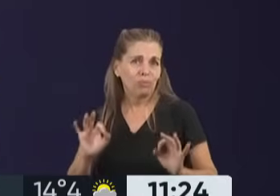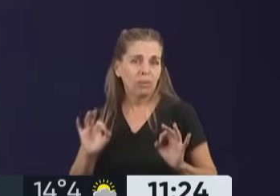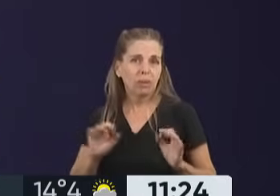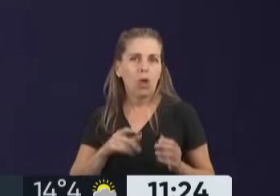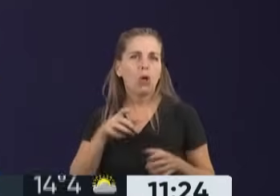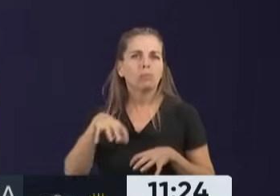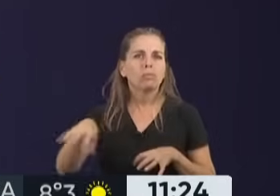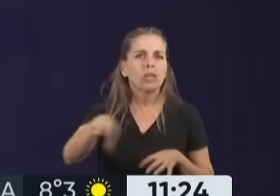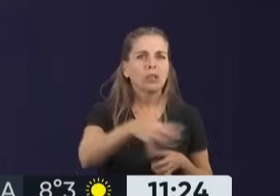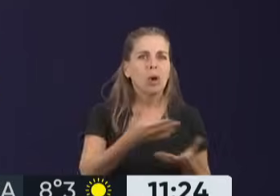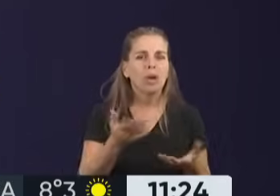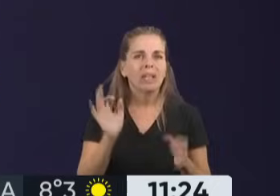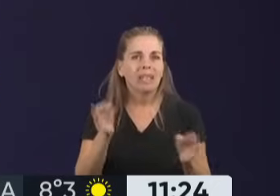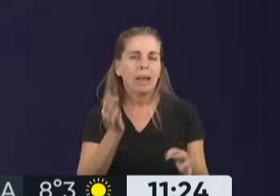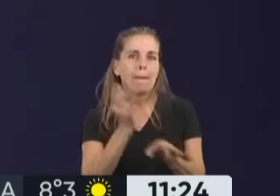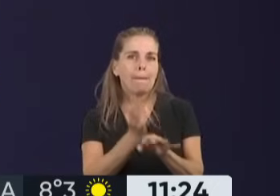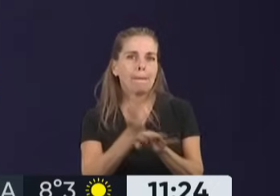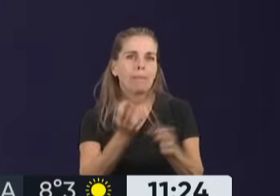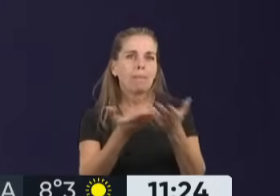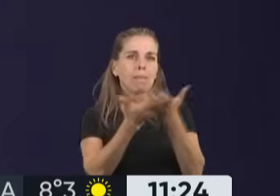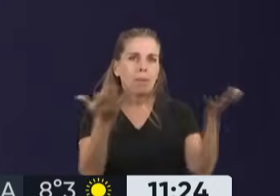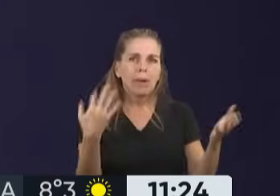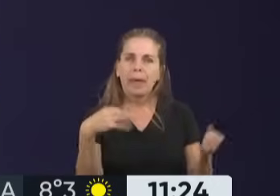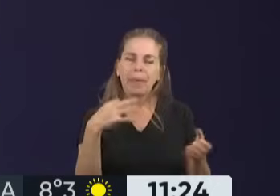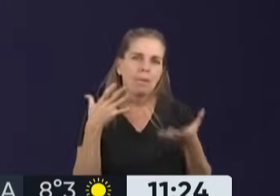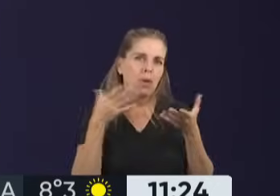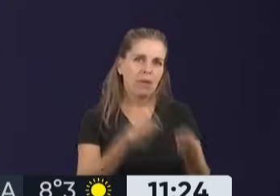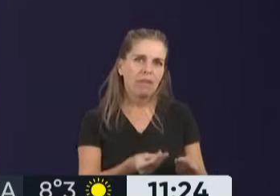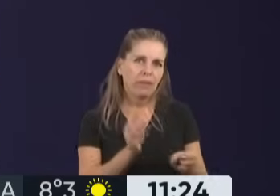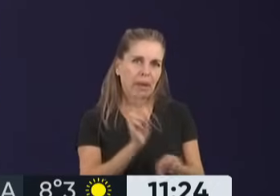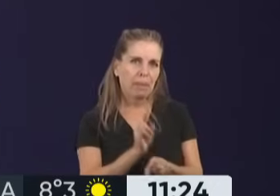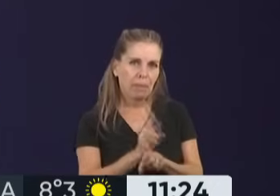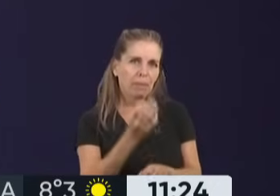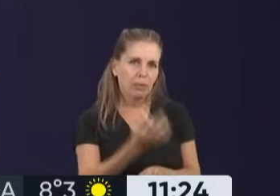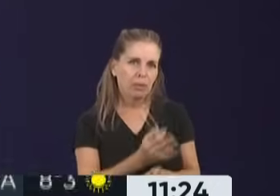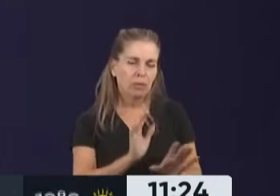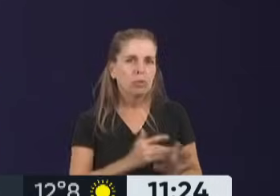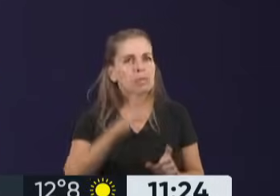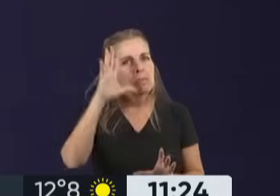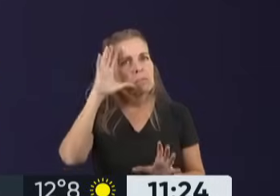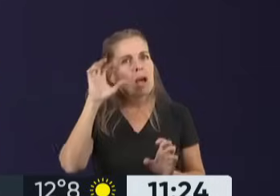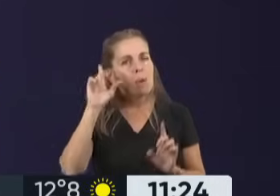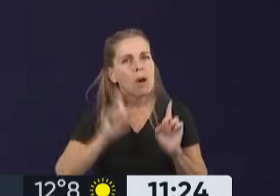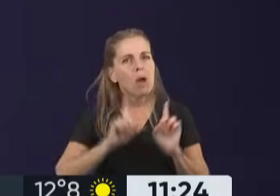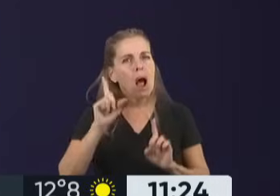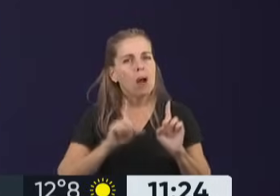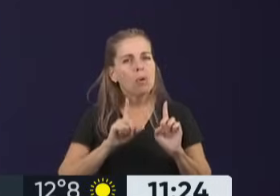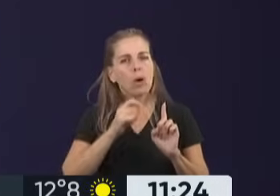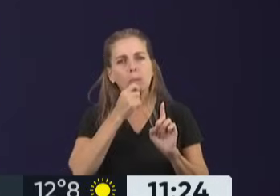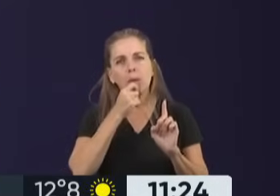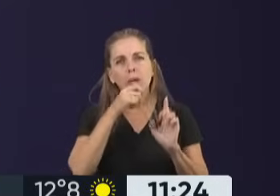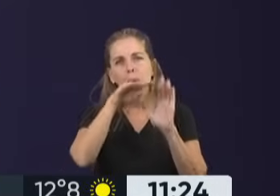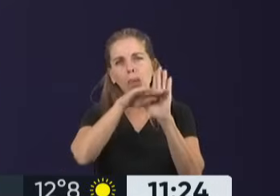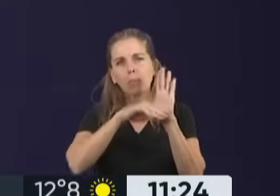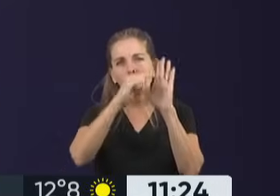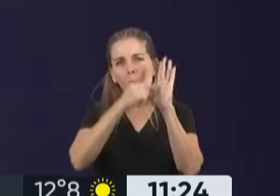los sectores, ¿no? Que la educación pública hay que defenderla, no hay que... yo recuerdo algunos de los puntos que me vienen a la